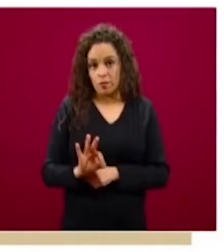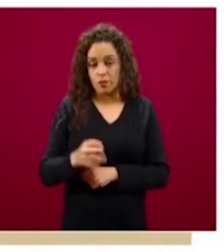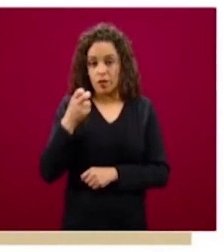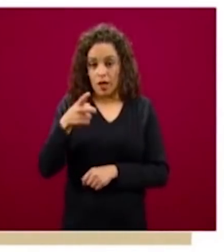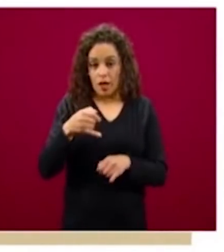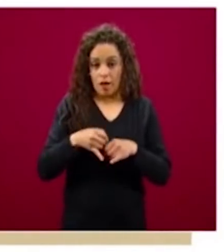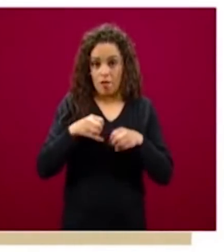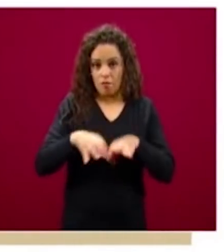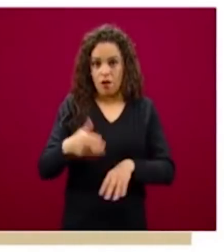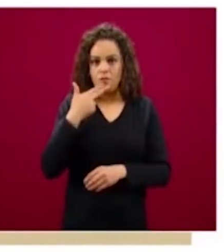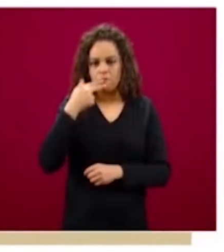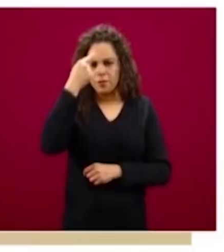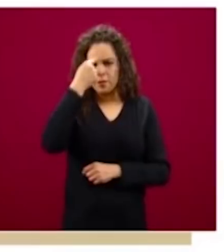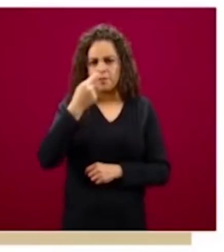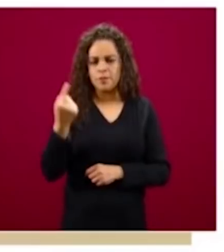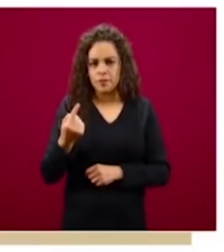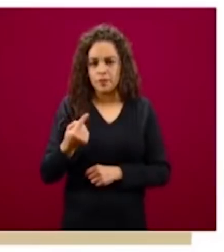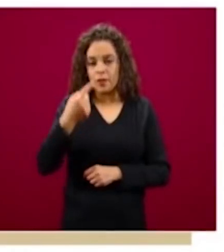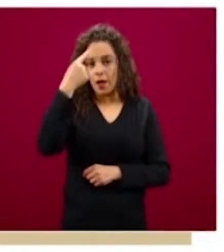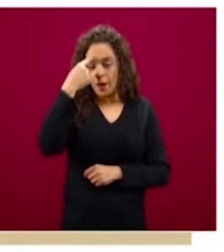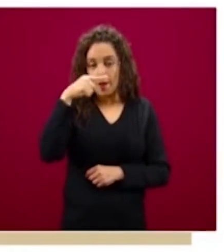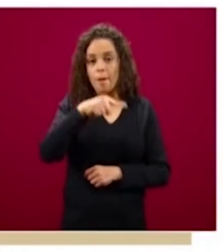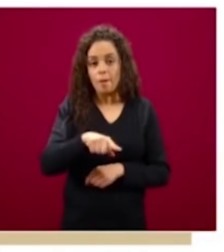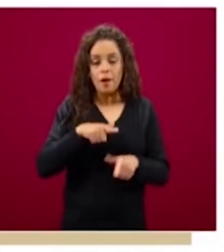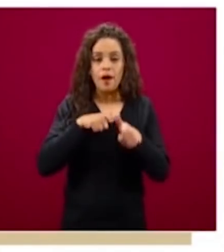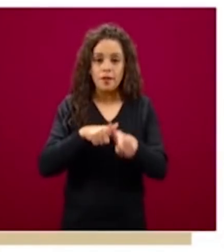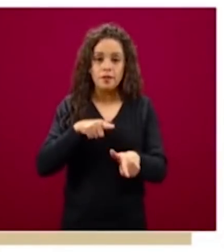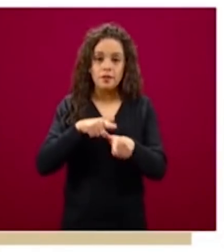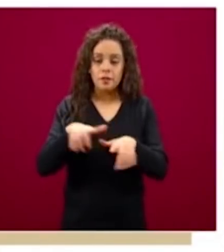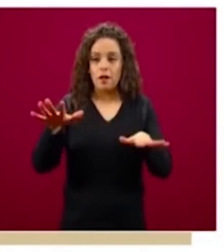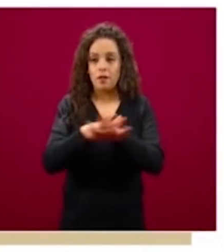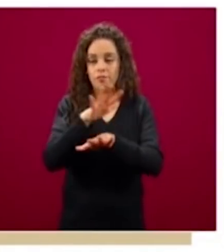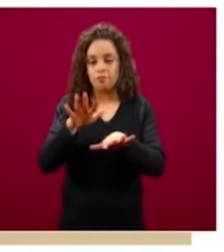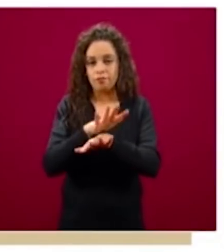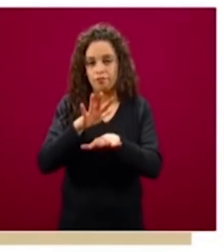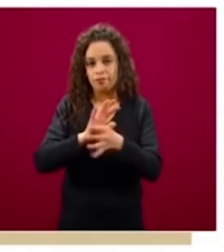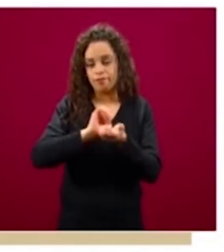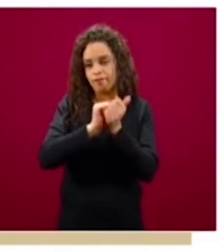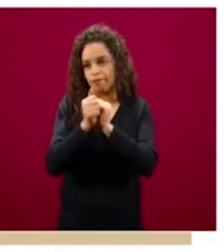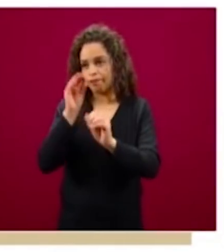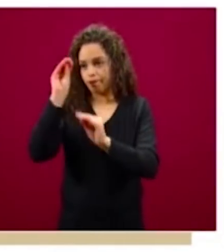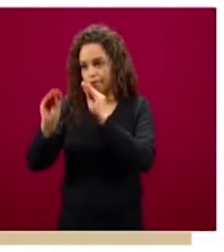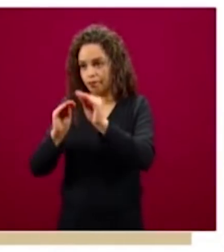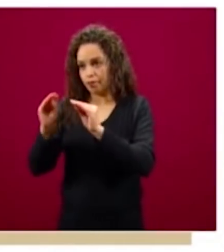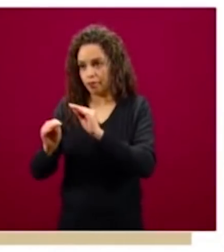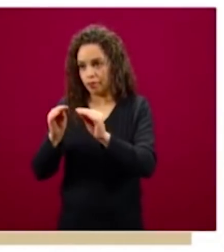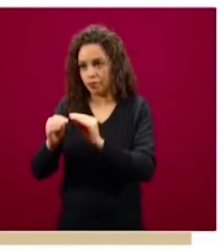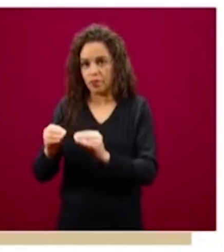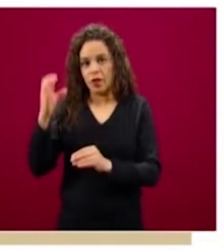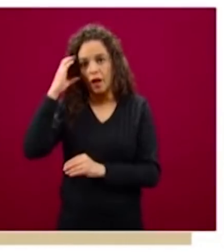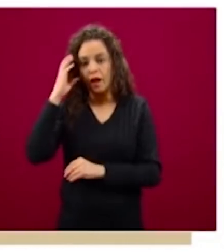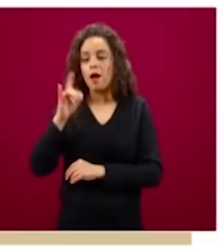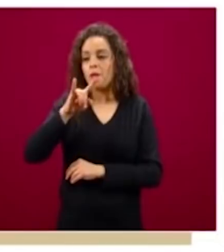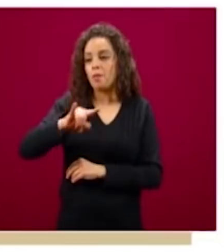información sirve para cada una de ellas para seguir reconvirtiendo y habilitando camas de terapia crítica para